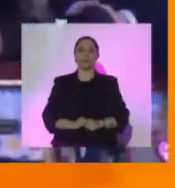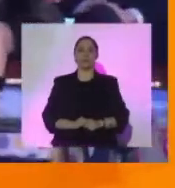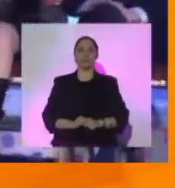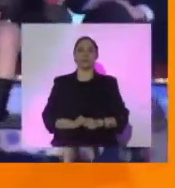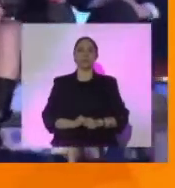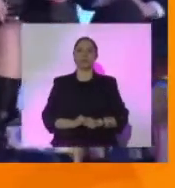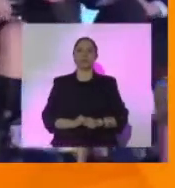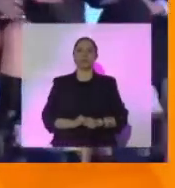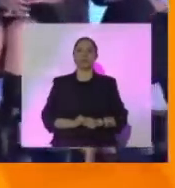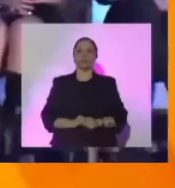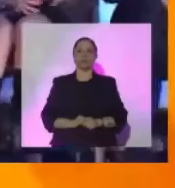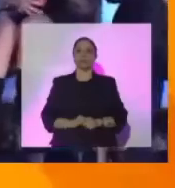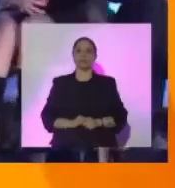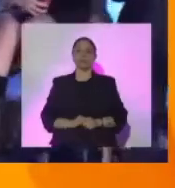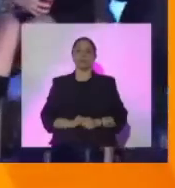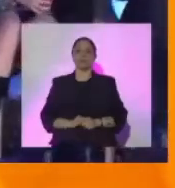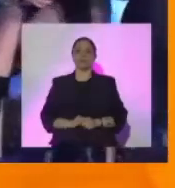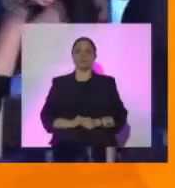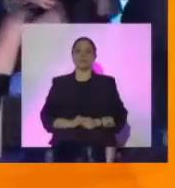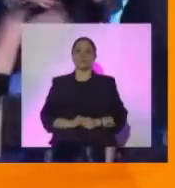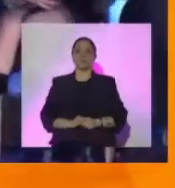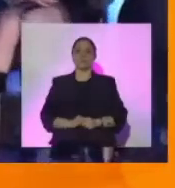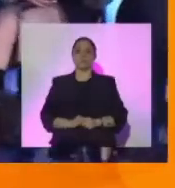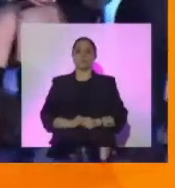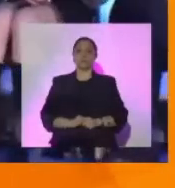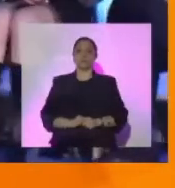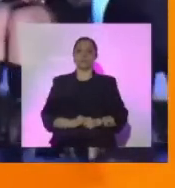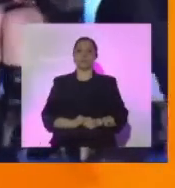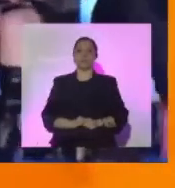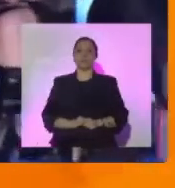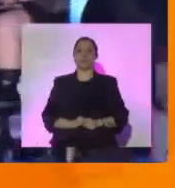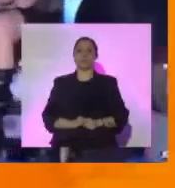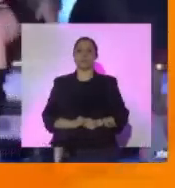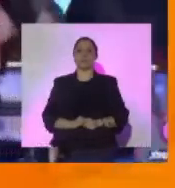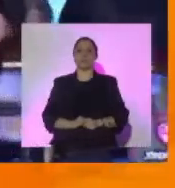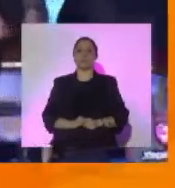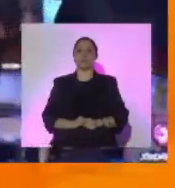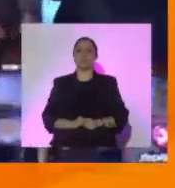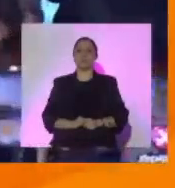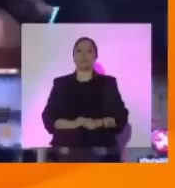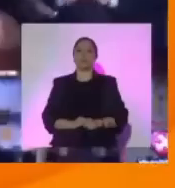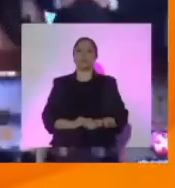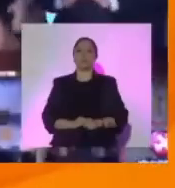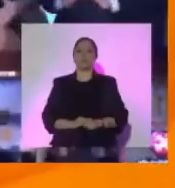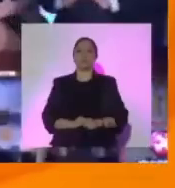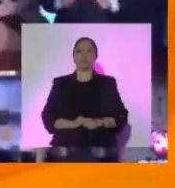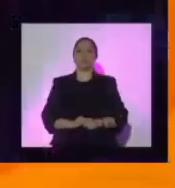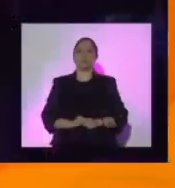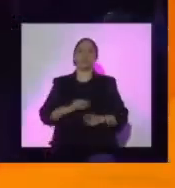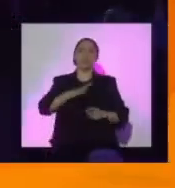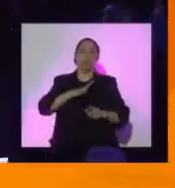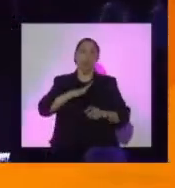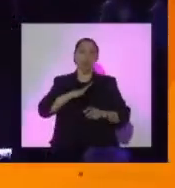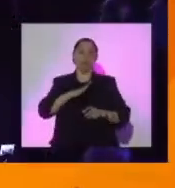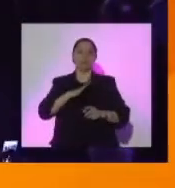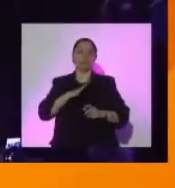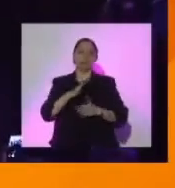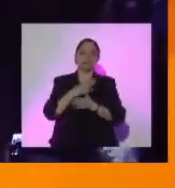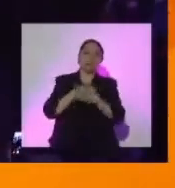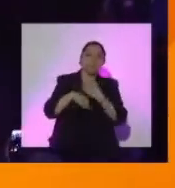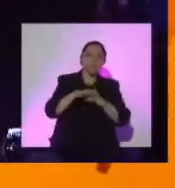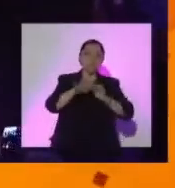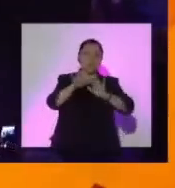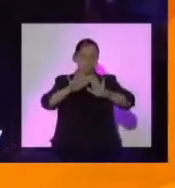sorpresas el equipo de Claudia shom sabíamos que iba a haber mucho científico sabíamos también que iba a haber muchos que habían participado antes con López